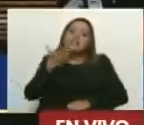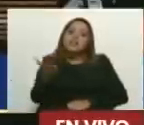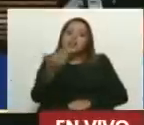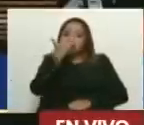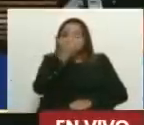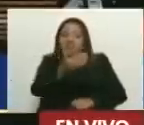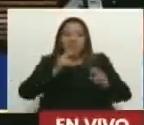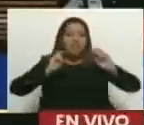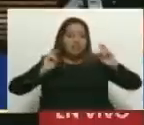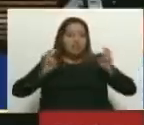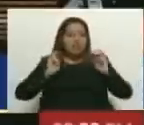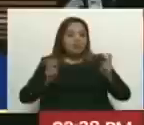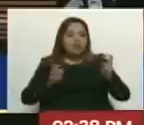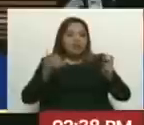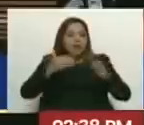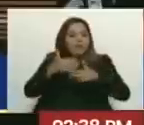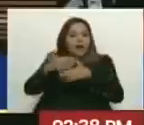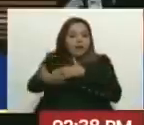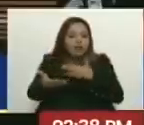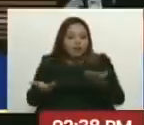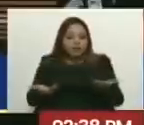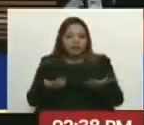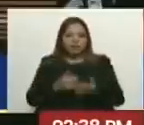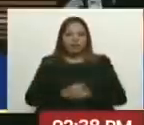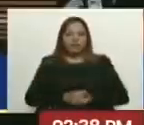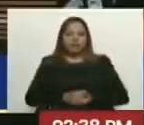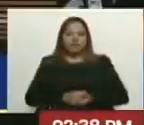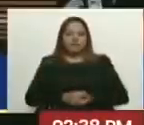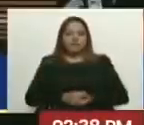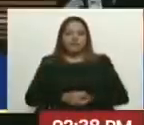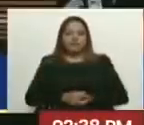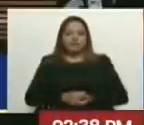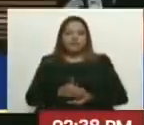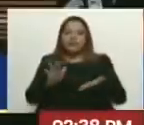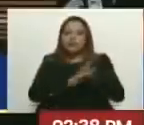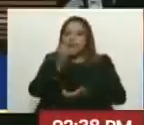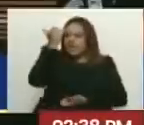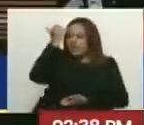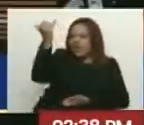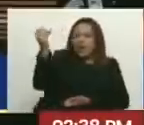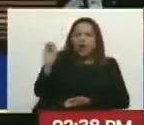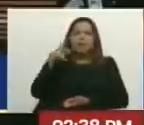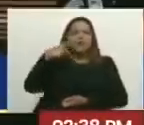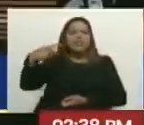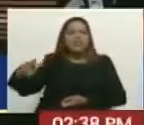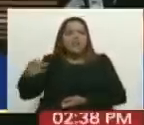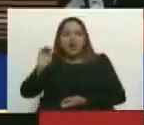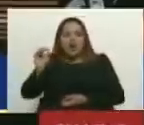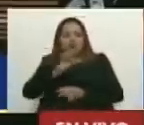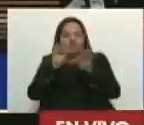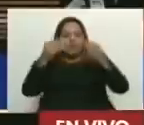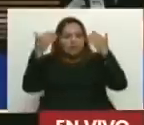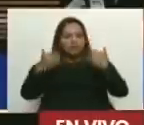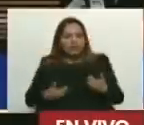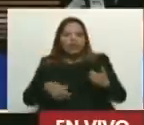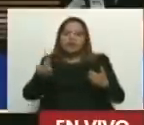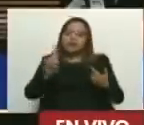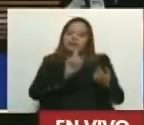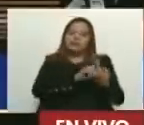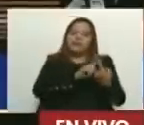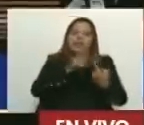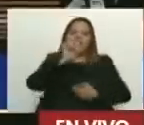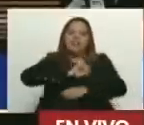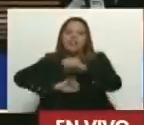a temas que van más allá de la ideología, de la política, de las posiciones que se puedan tomar. Y este es uno, es la